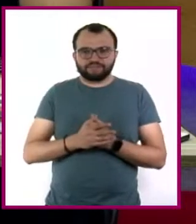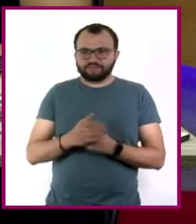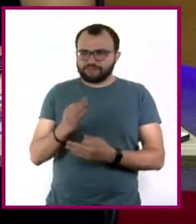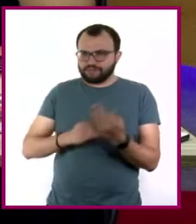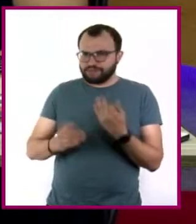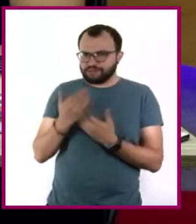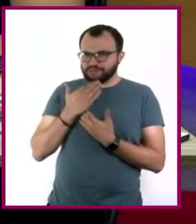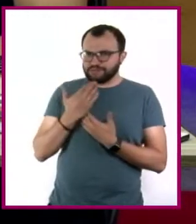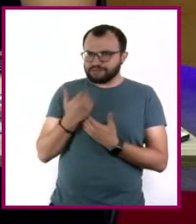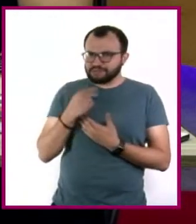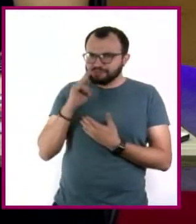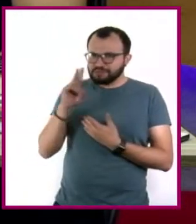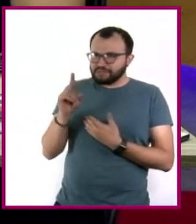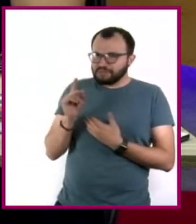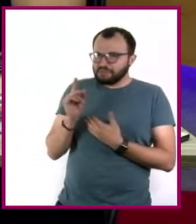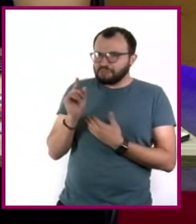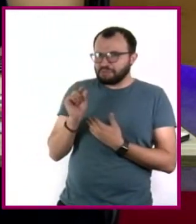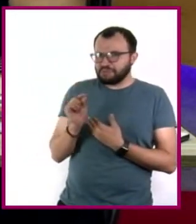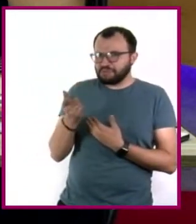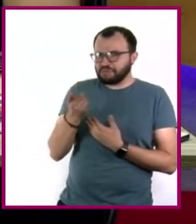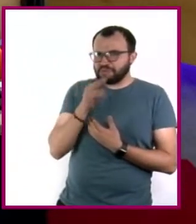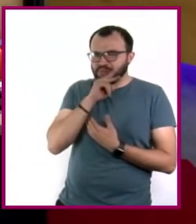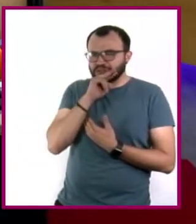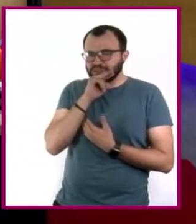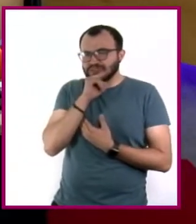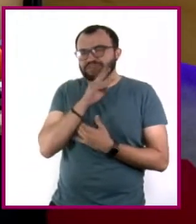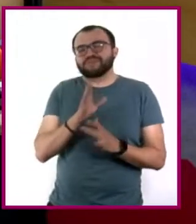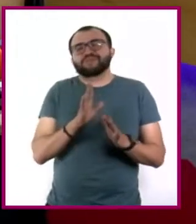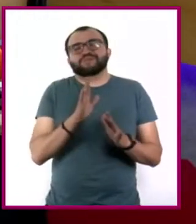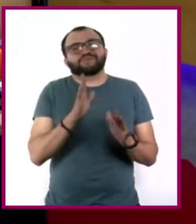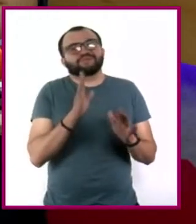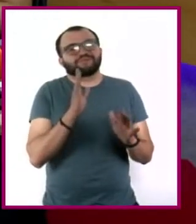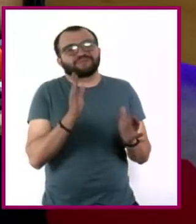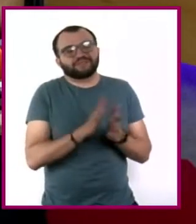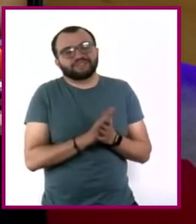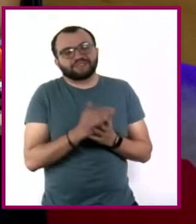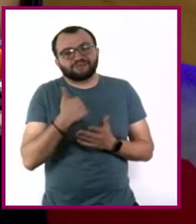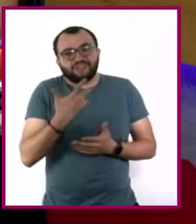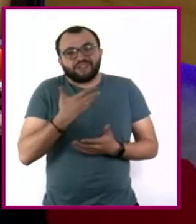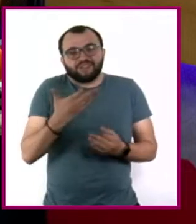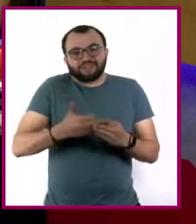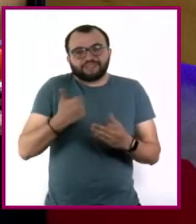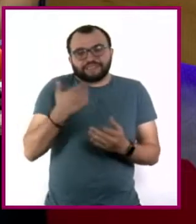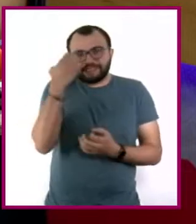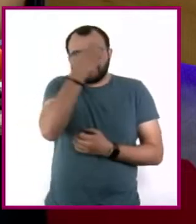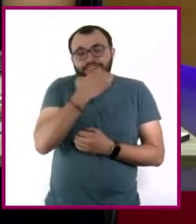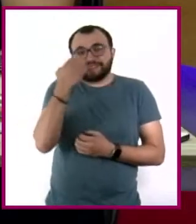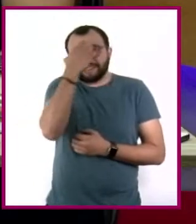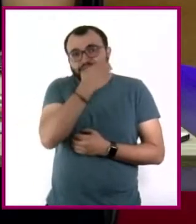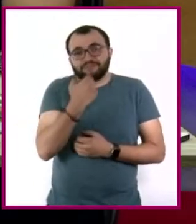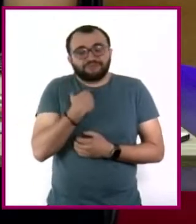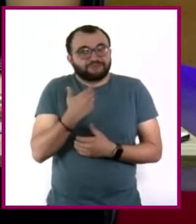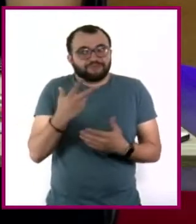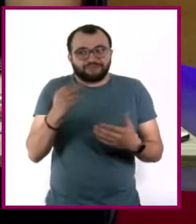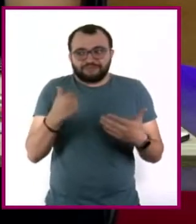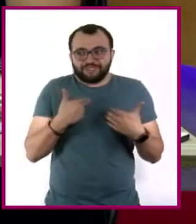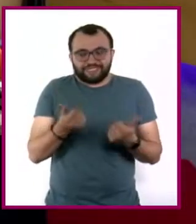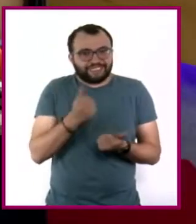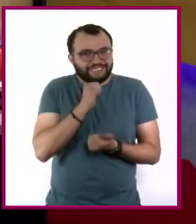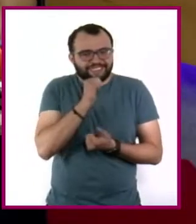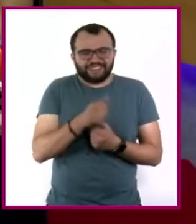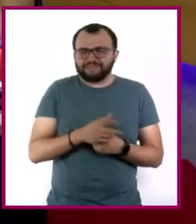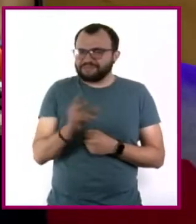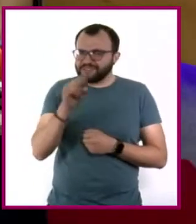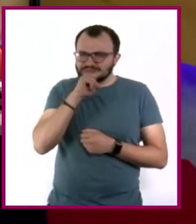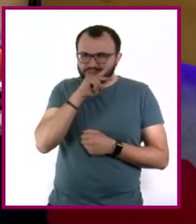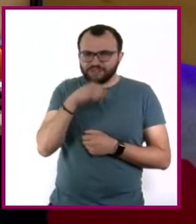algo preocupado. ¿Sí? No, bueno, no. No, es que estoy estudiando para un examen y la verdad no le entiendo casi nada. Ay, bueno, no te preocupes.